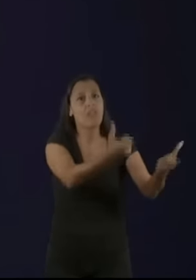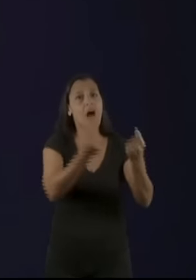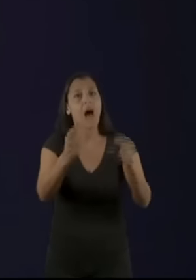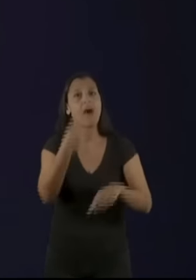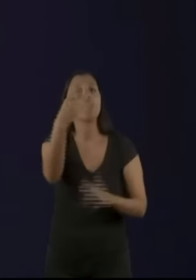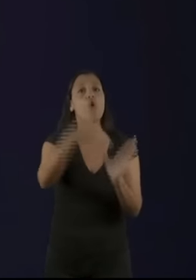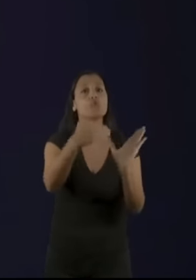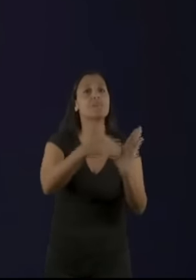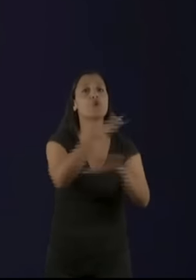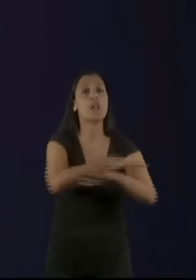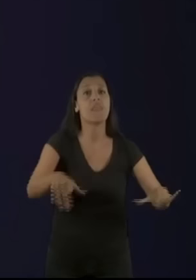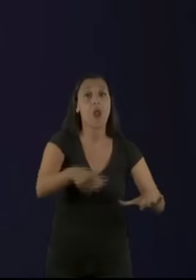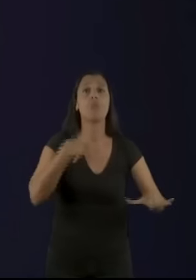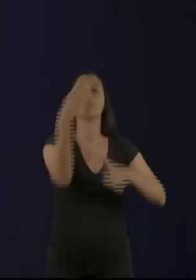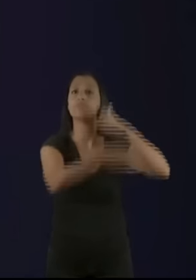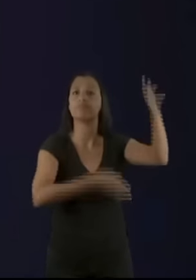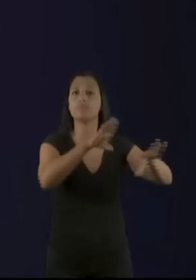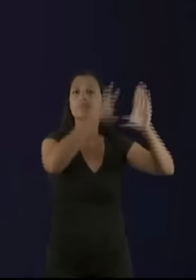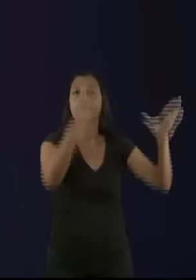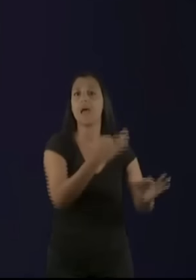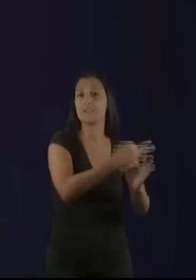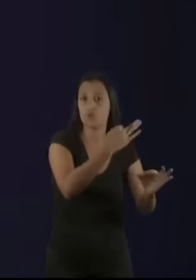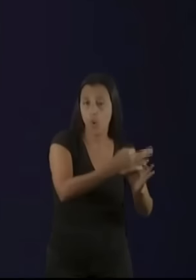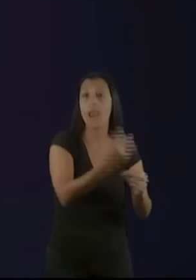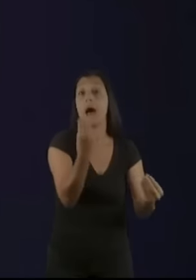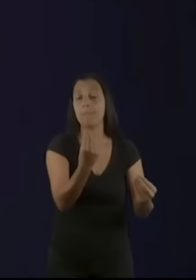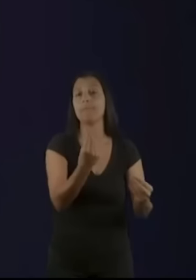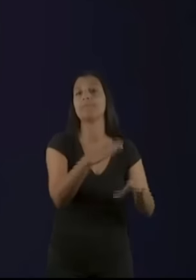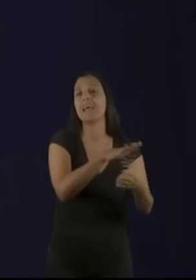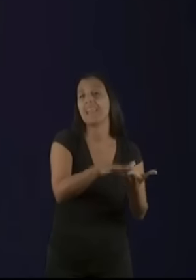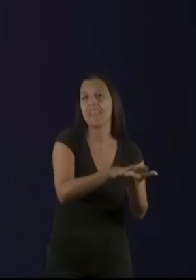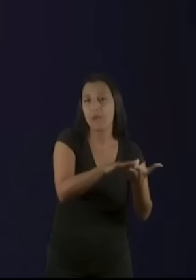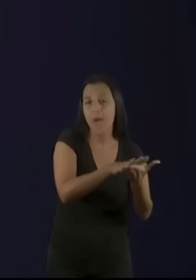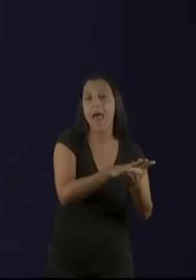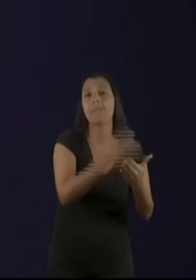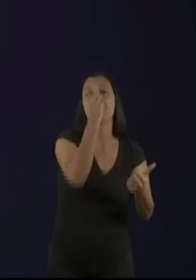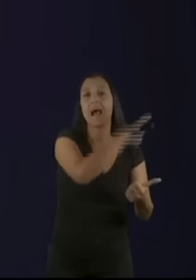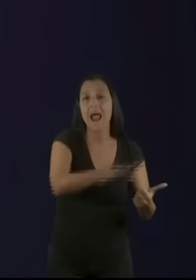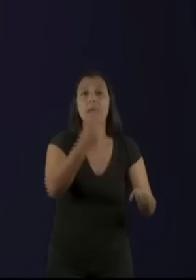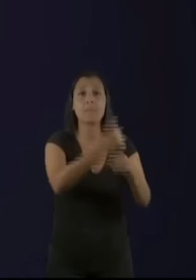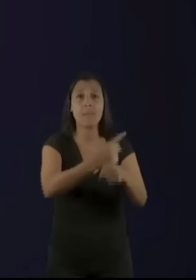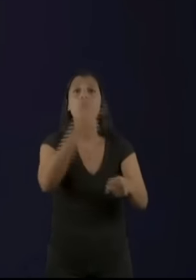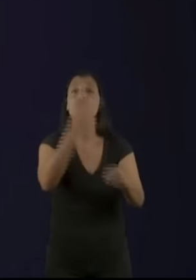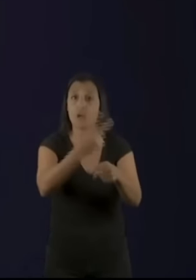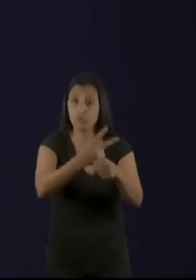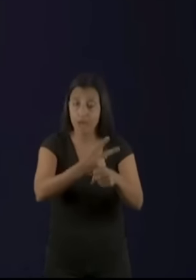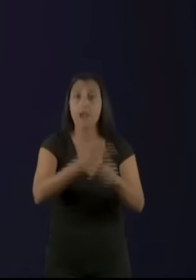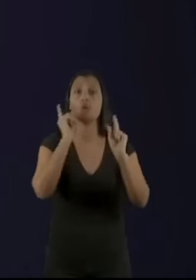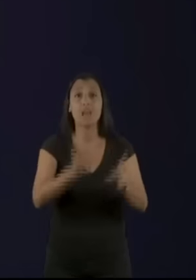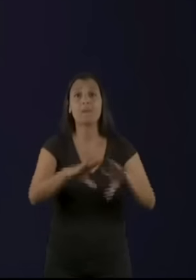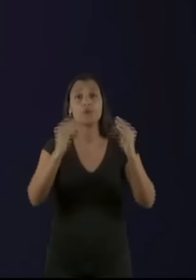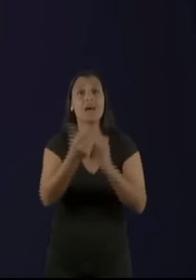estudiantes que asistan en los tres niveles en el nivel inicial primario y secundario en más de 6,000